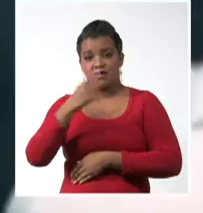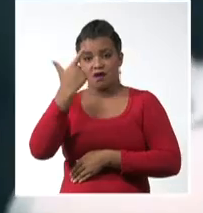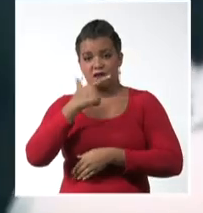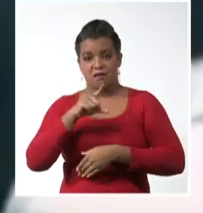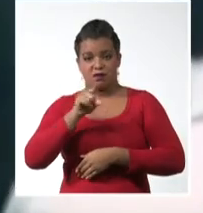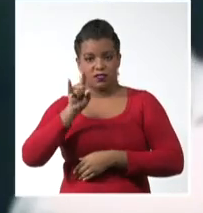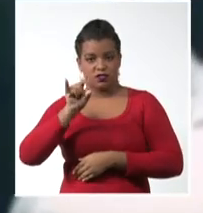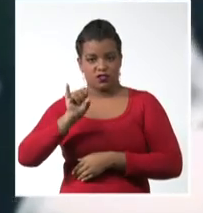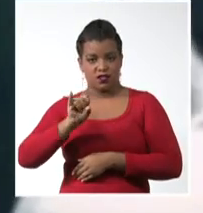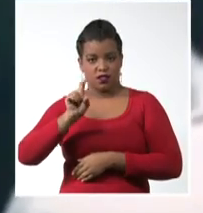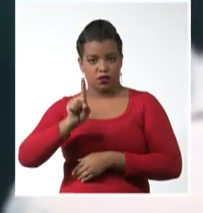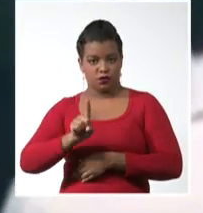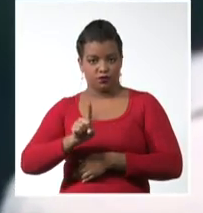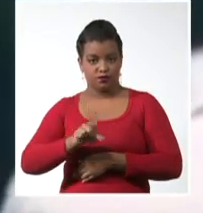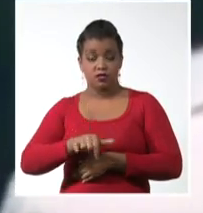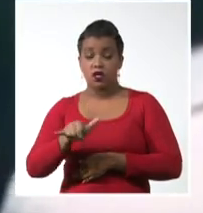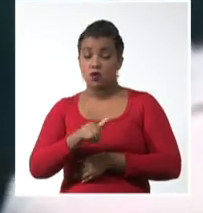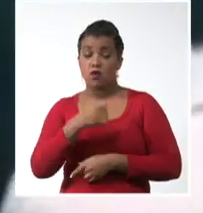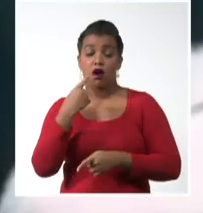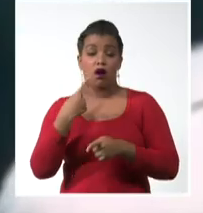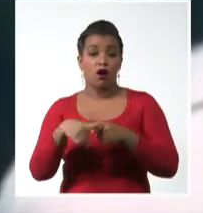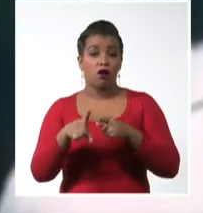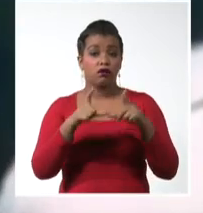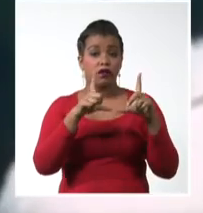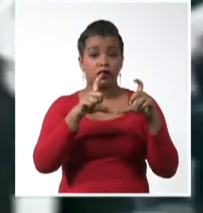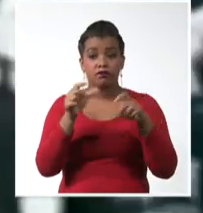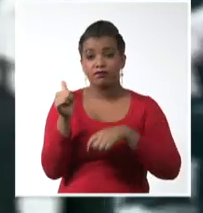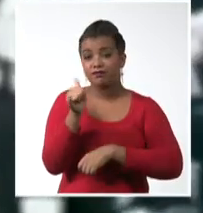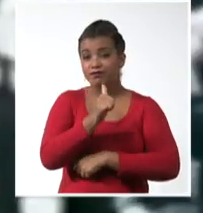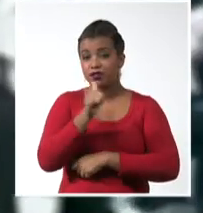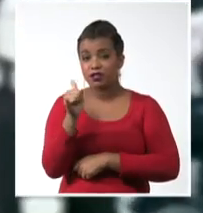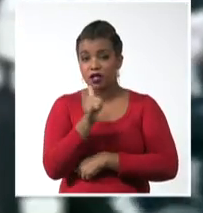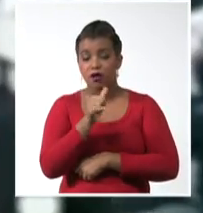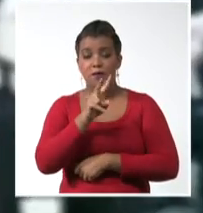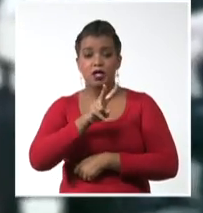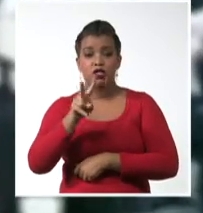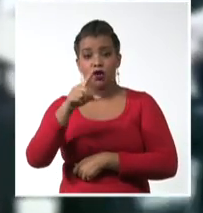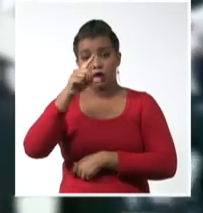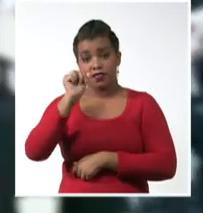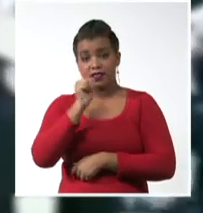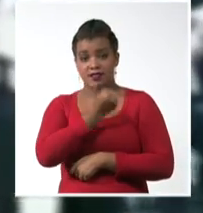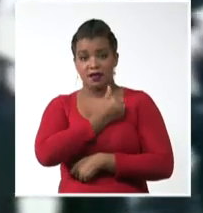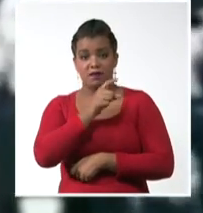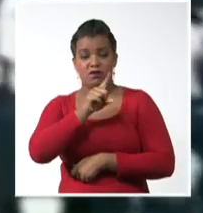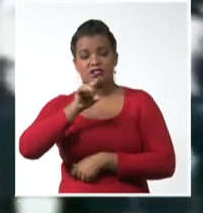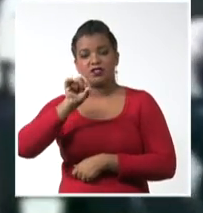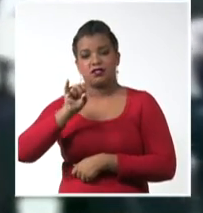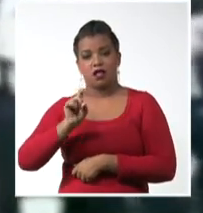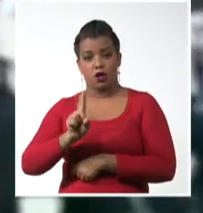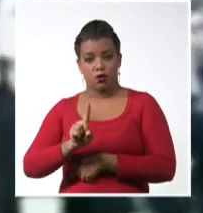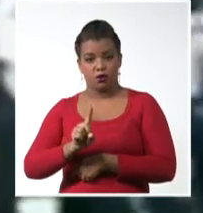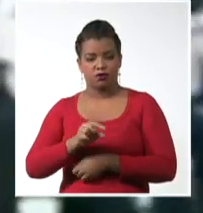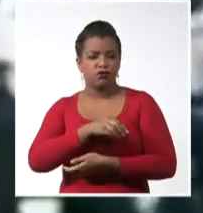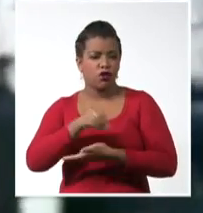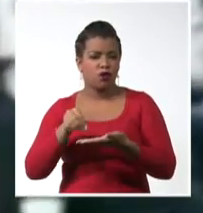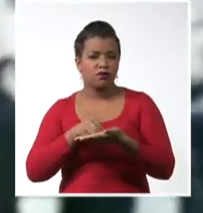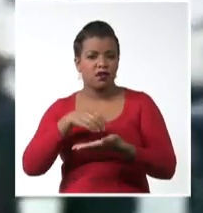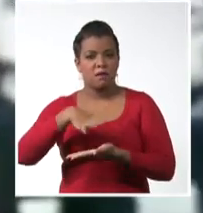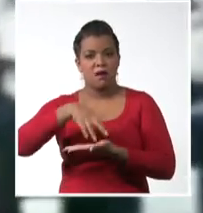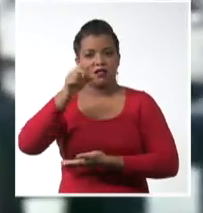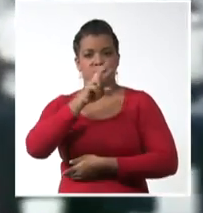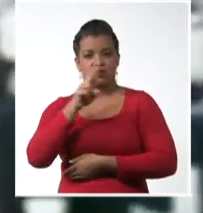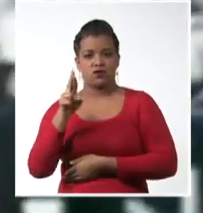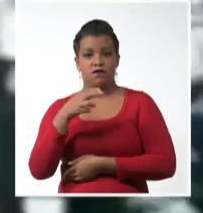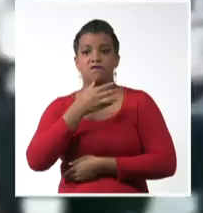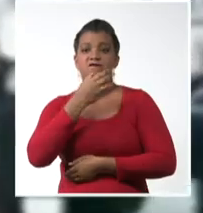1961. Transmitió las imágenes del 22 de diciembre de 1961 desde la Plaza de la Revolución, donde Fidel declaró a